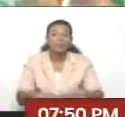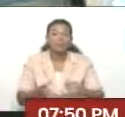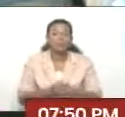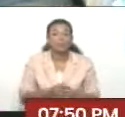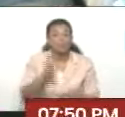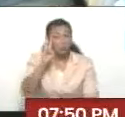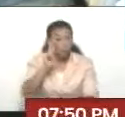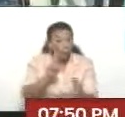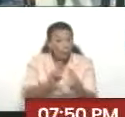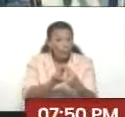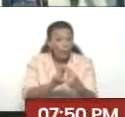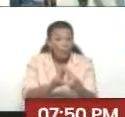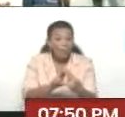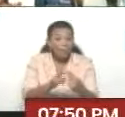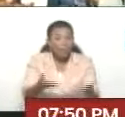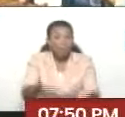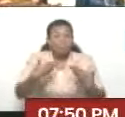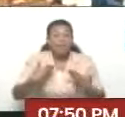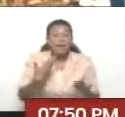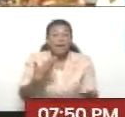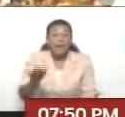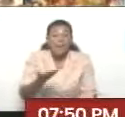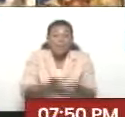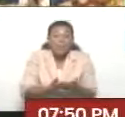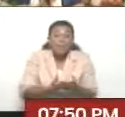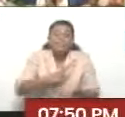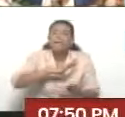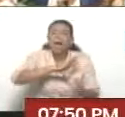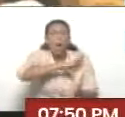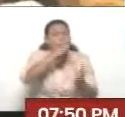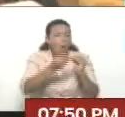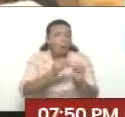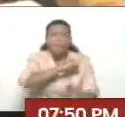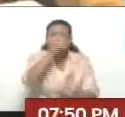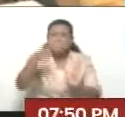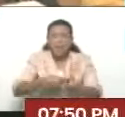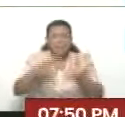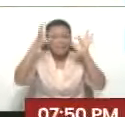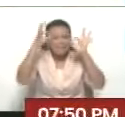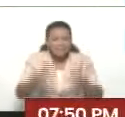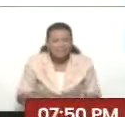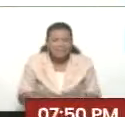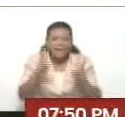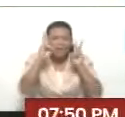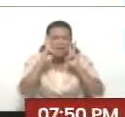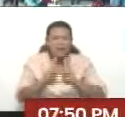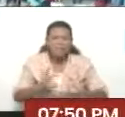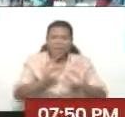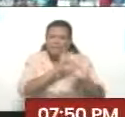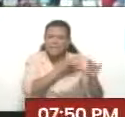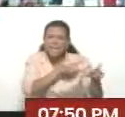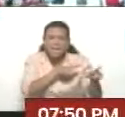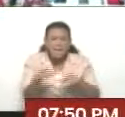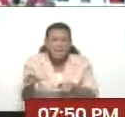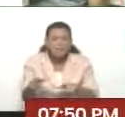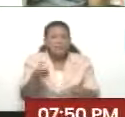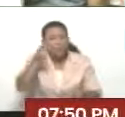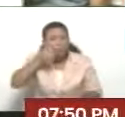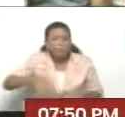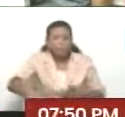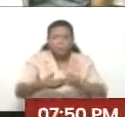Nos vemos para recibir la propuesta definitiva y presentársela a todo el